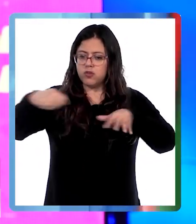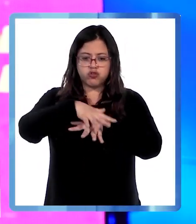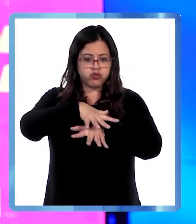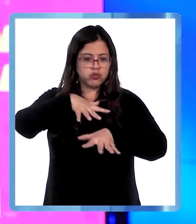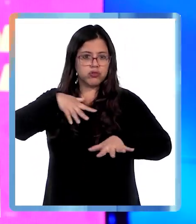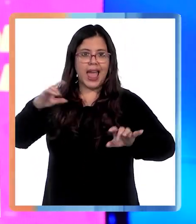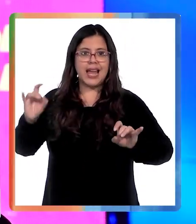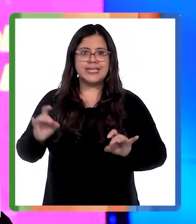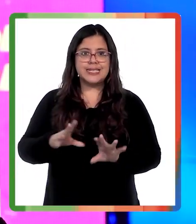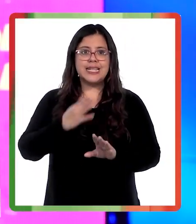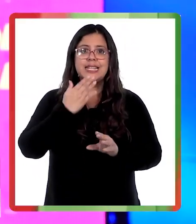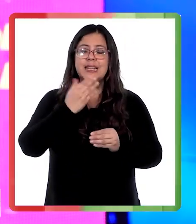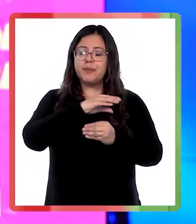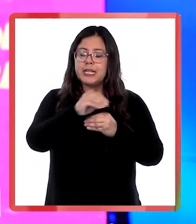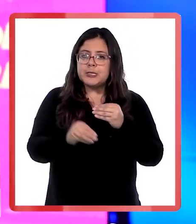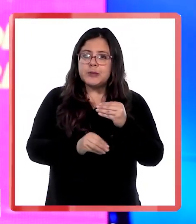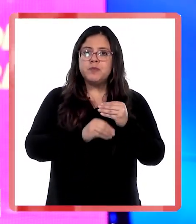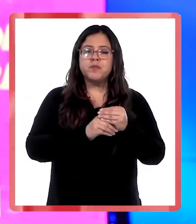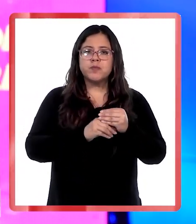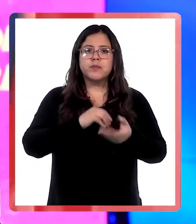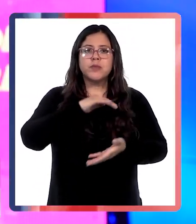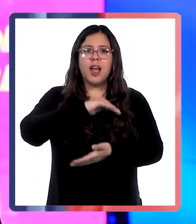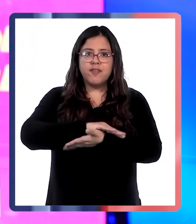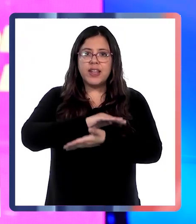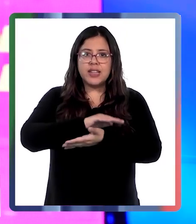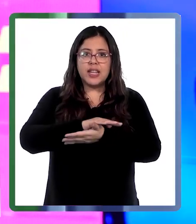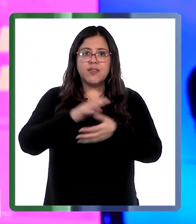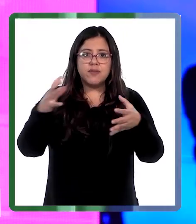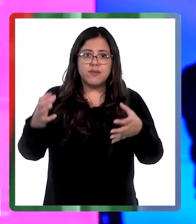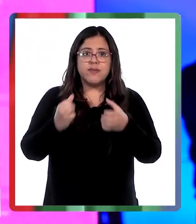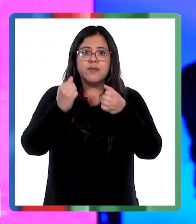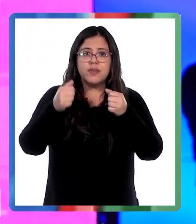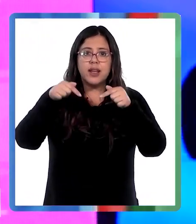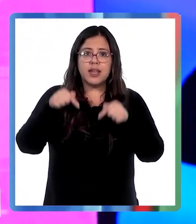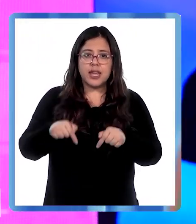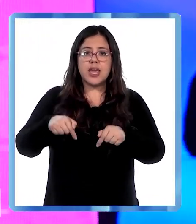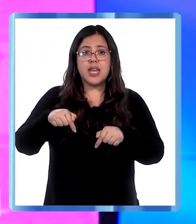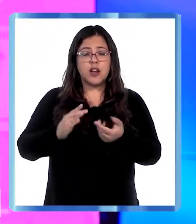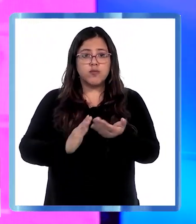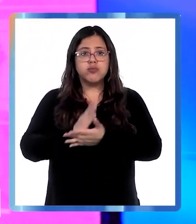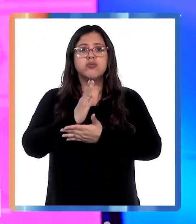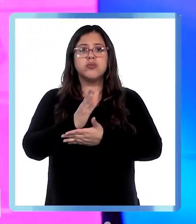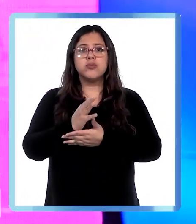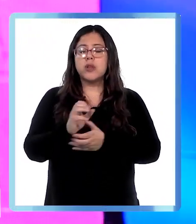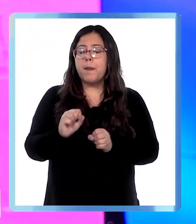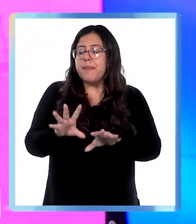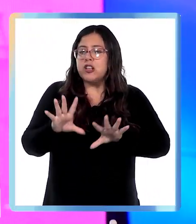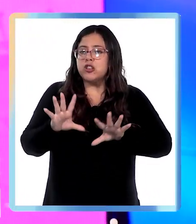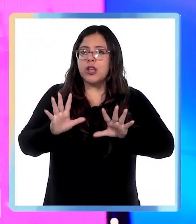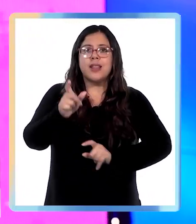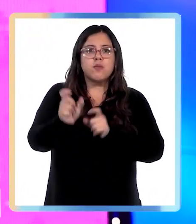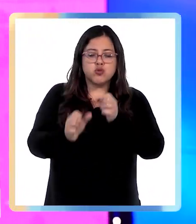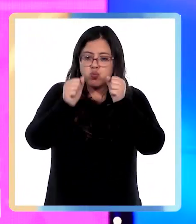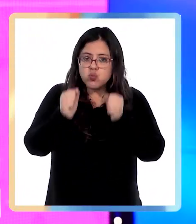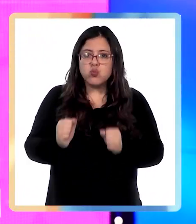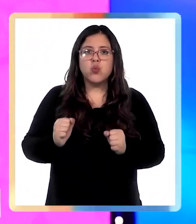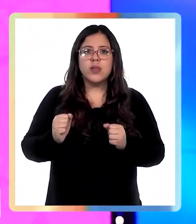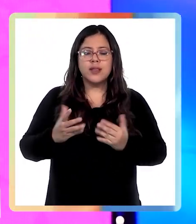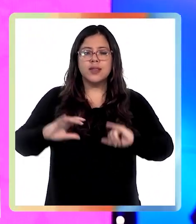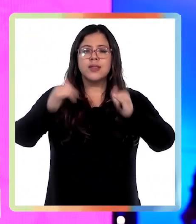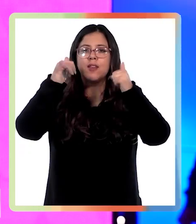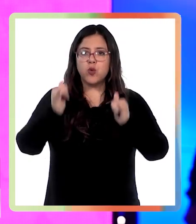D agregando adicional a que el festival se haga acá y se Lance para nosotros es increíble que los coquimbano y